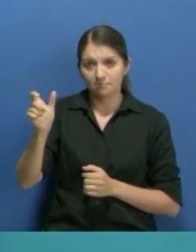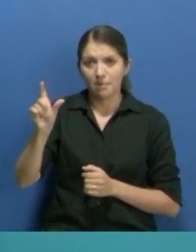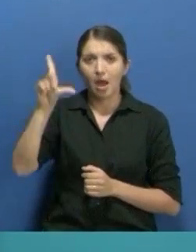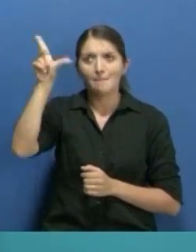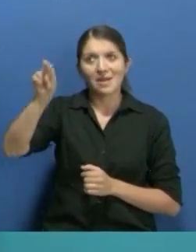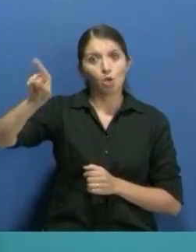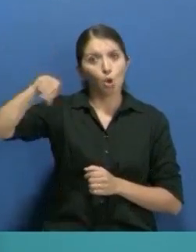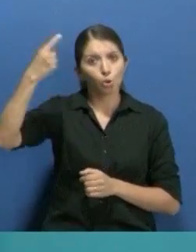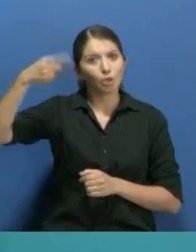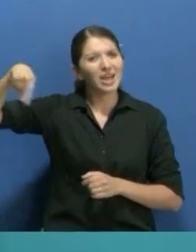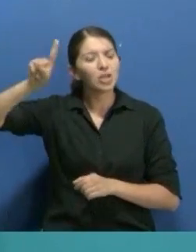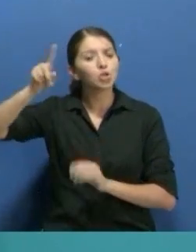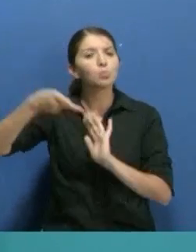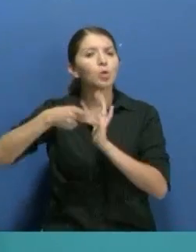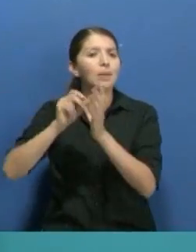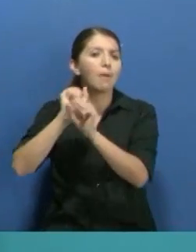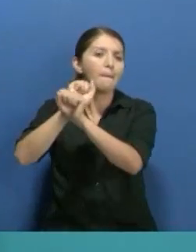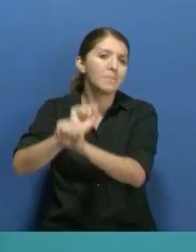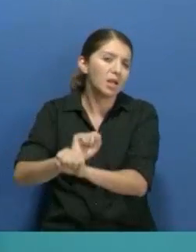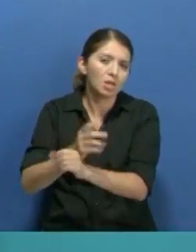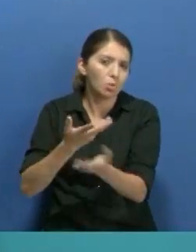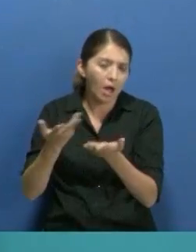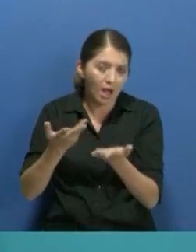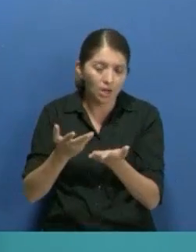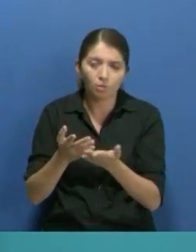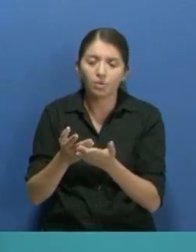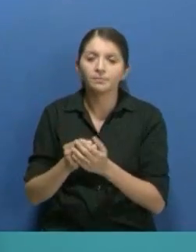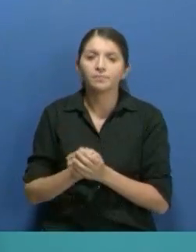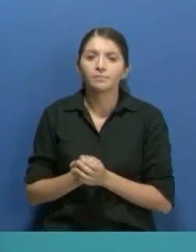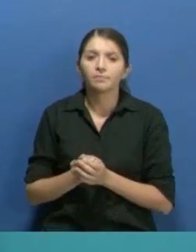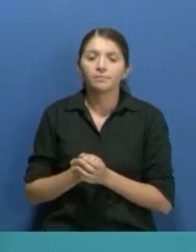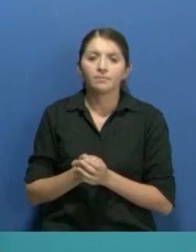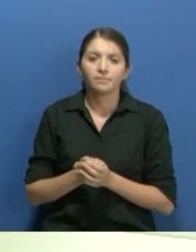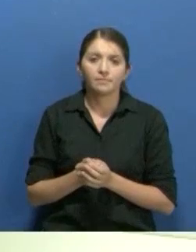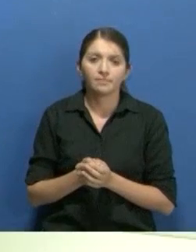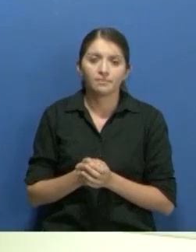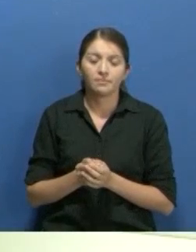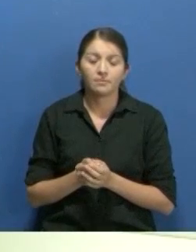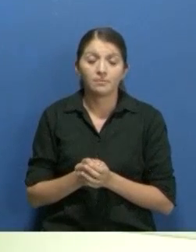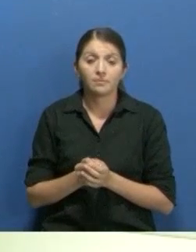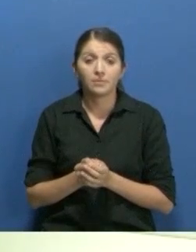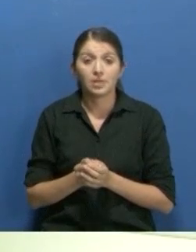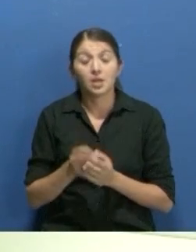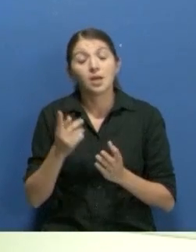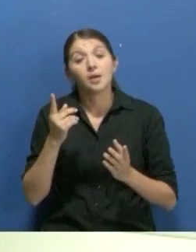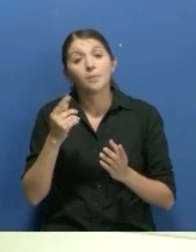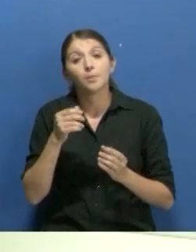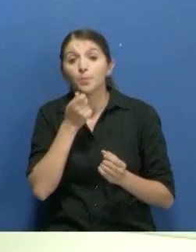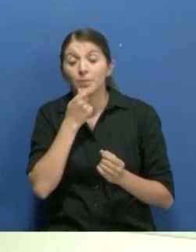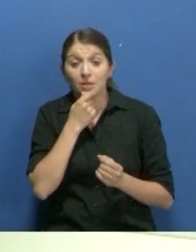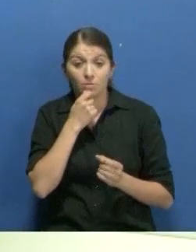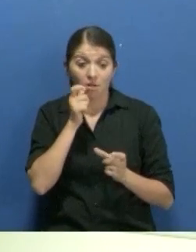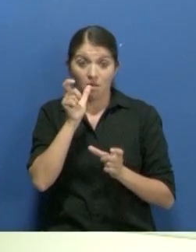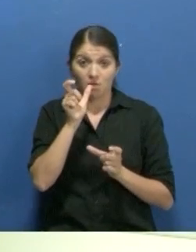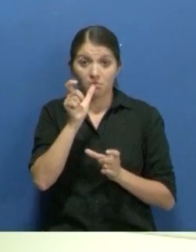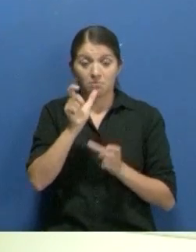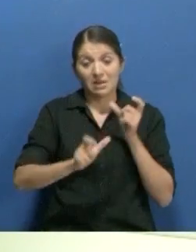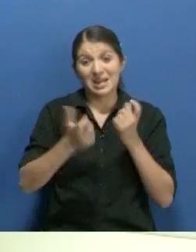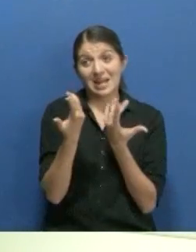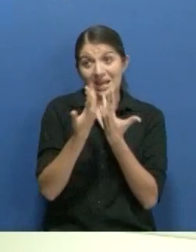otra migración que es vista como peligrosa, delincuente, como desechable, ¿no? Que tiene que